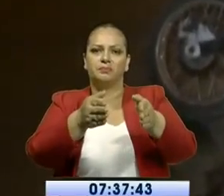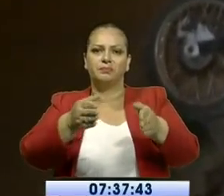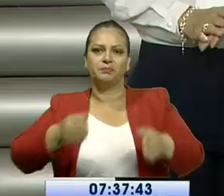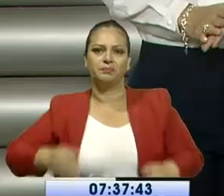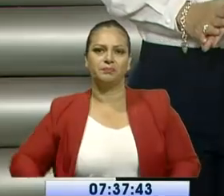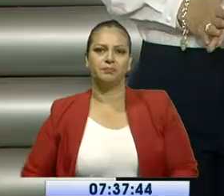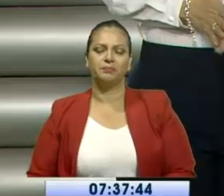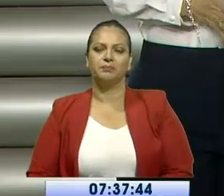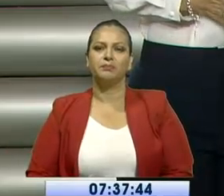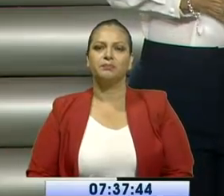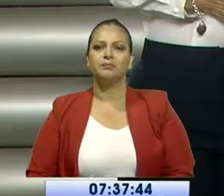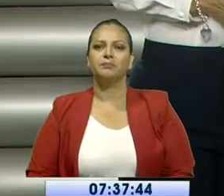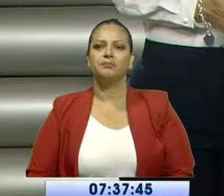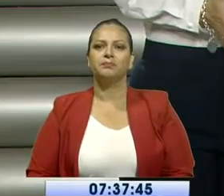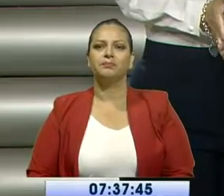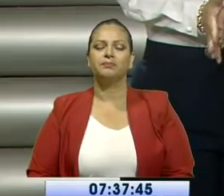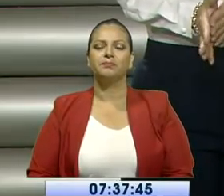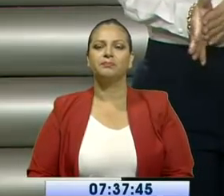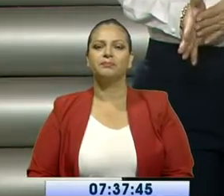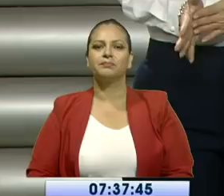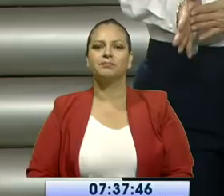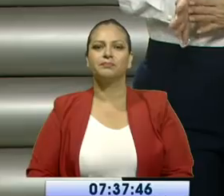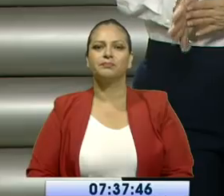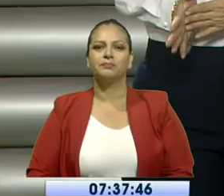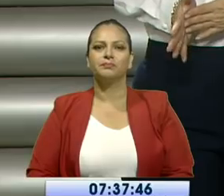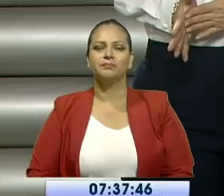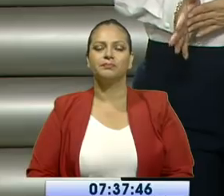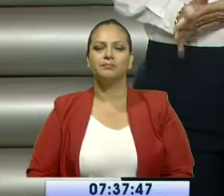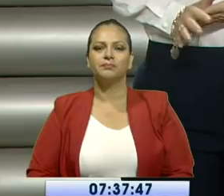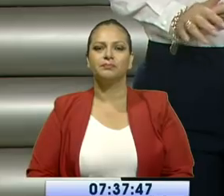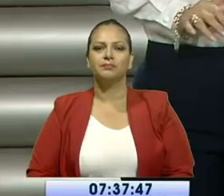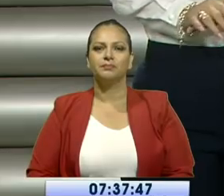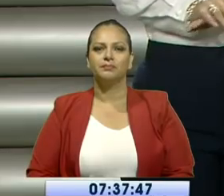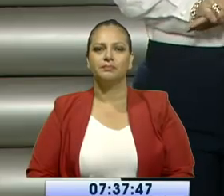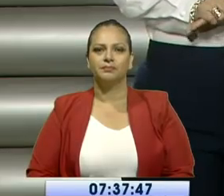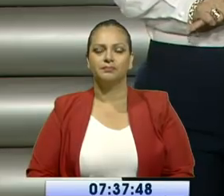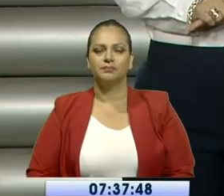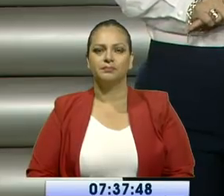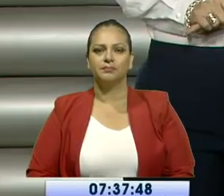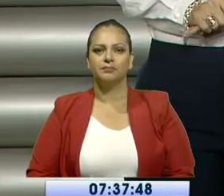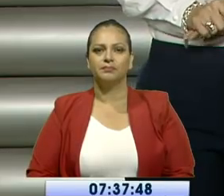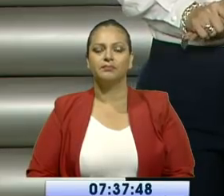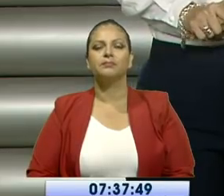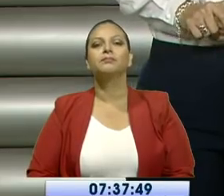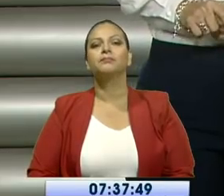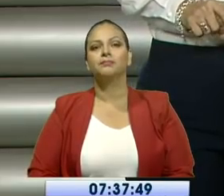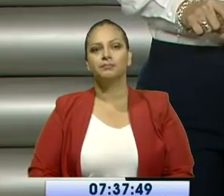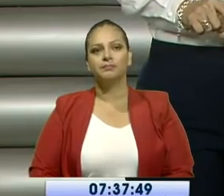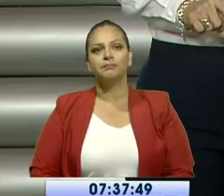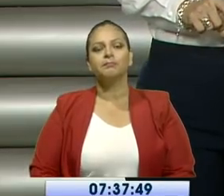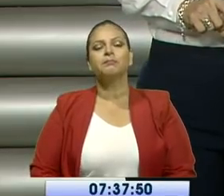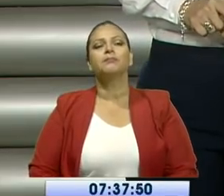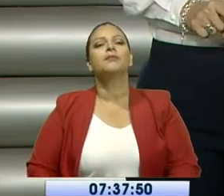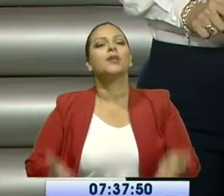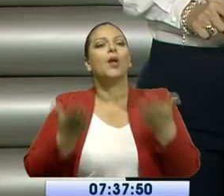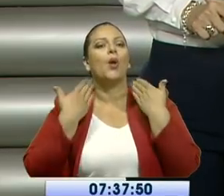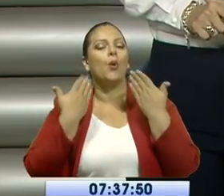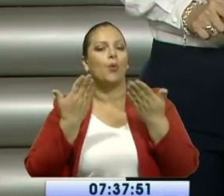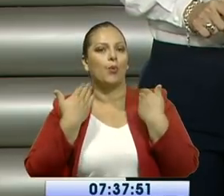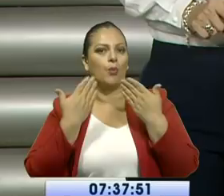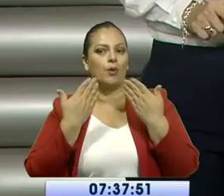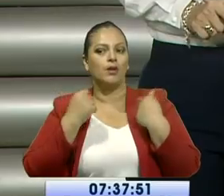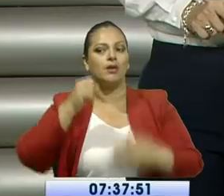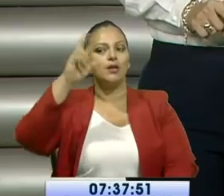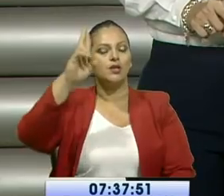Moreira. La policía investiga el móvil del asesinato de un joven que se encontraba dentro de una discoteca en